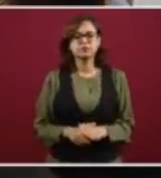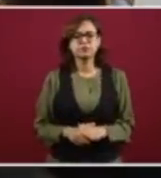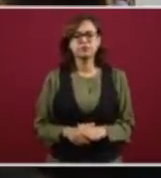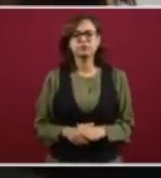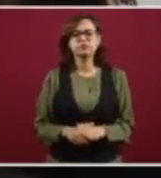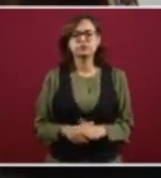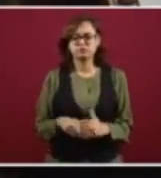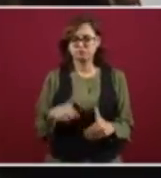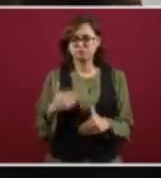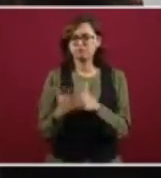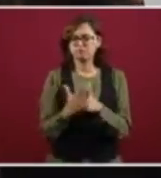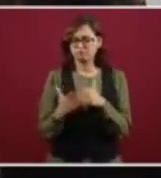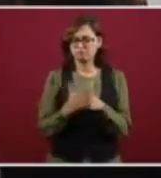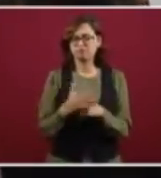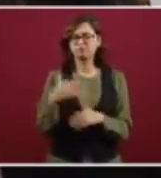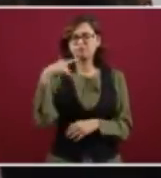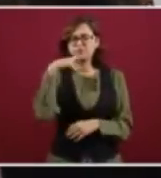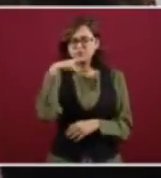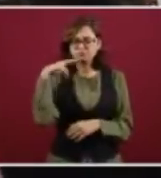y pronto vamos a